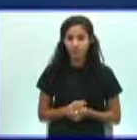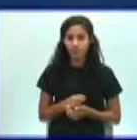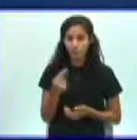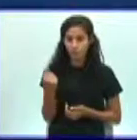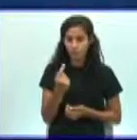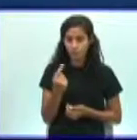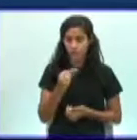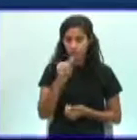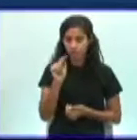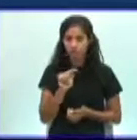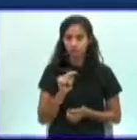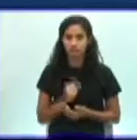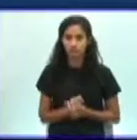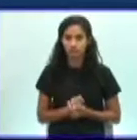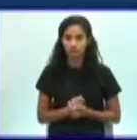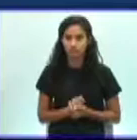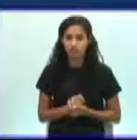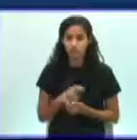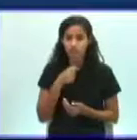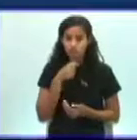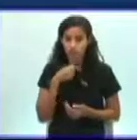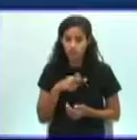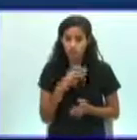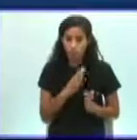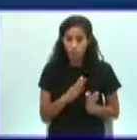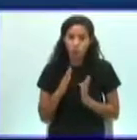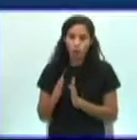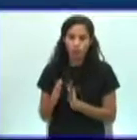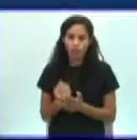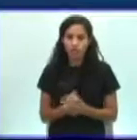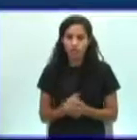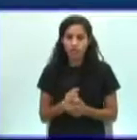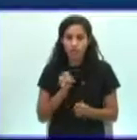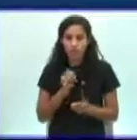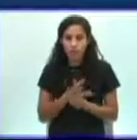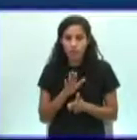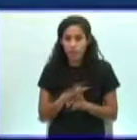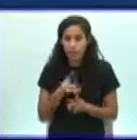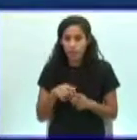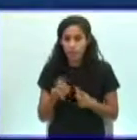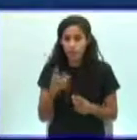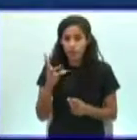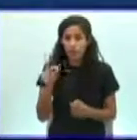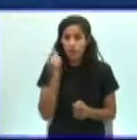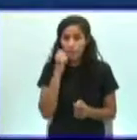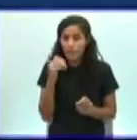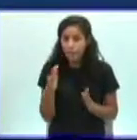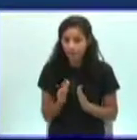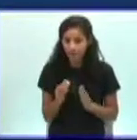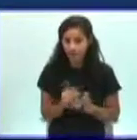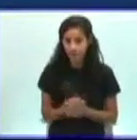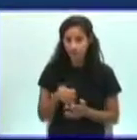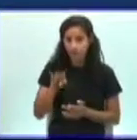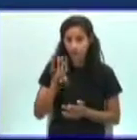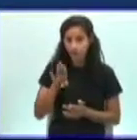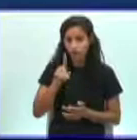Primera actividad. Ordena. Comienza por el menor.